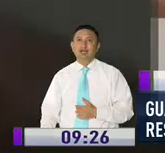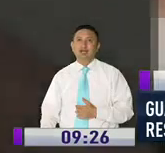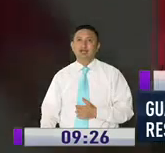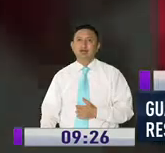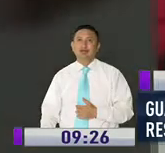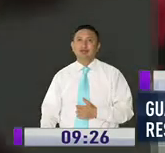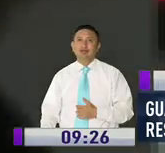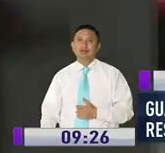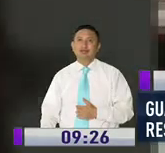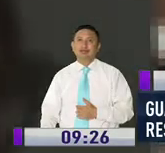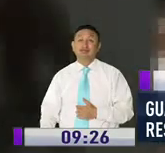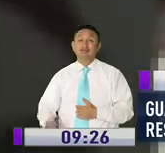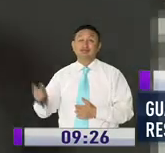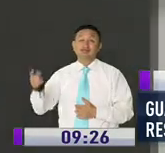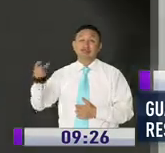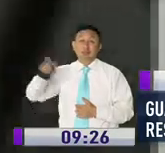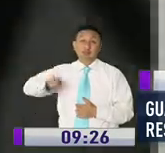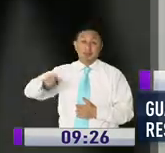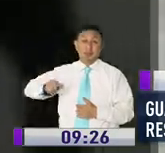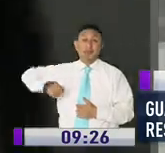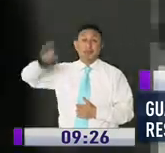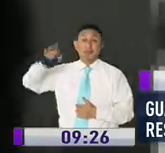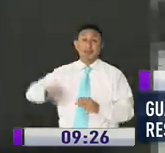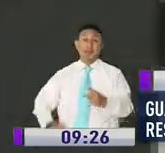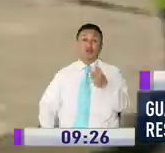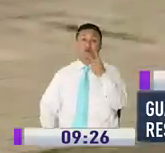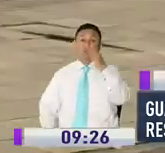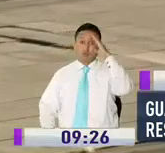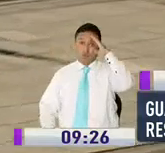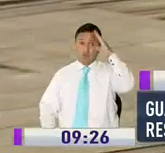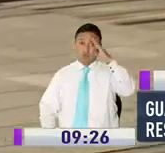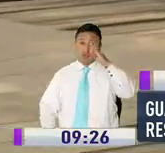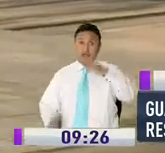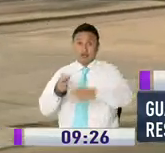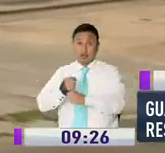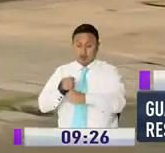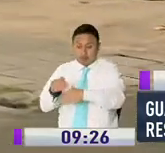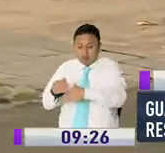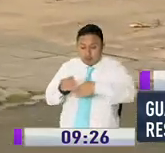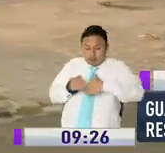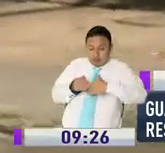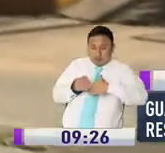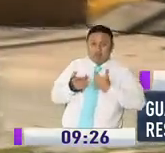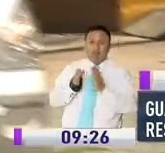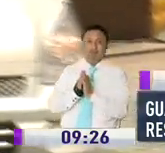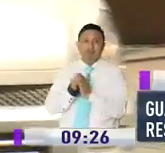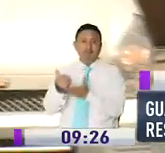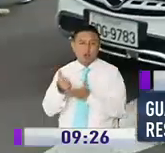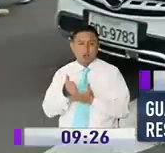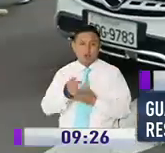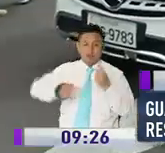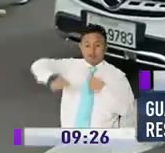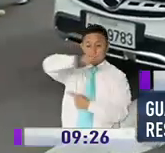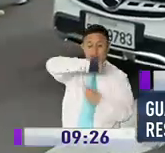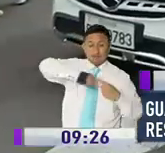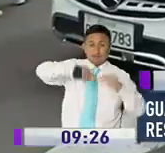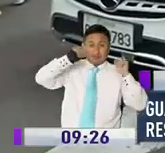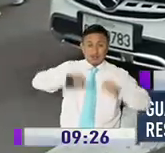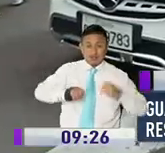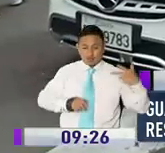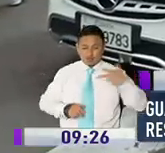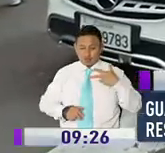Estaban en superioridad numérica, los dos uniformados por seguridad tuvieron que salir, pidieron refuerzos y volvieron en